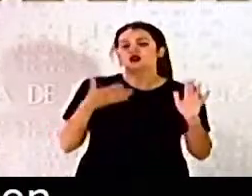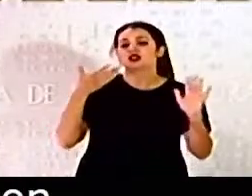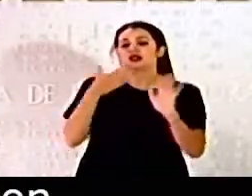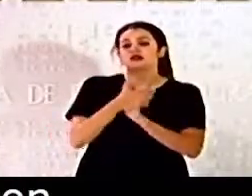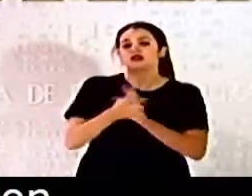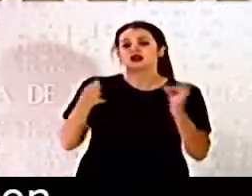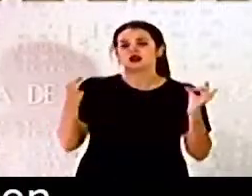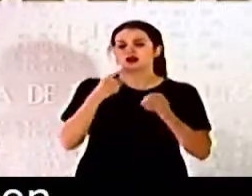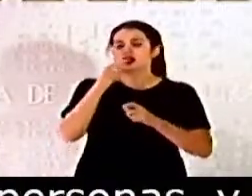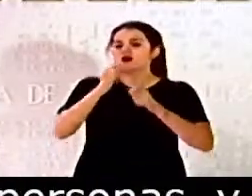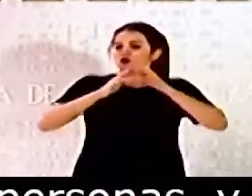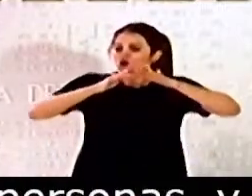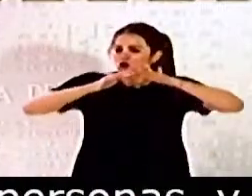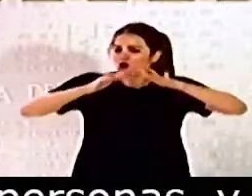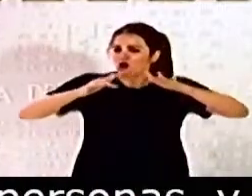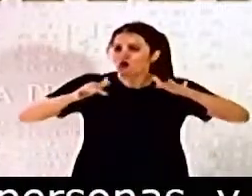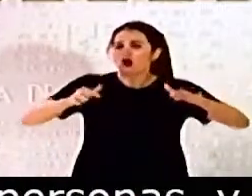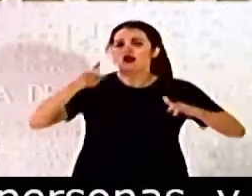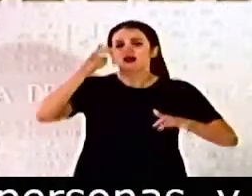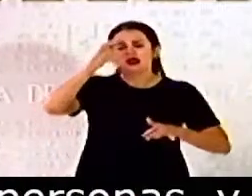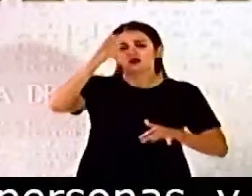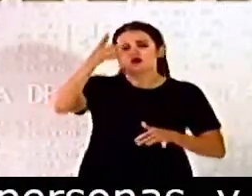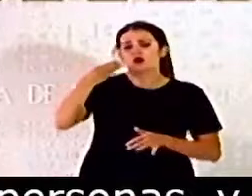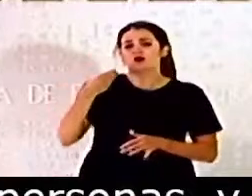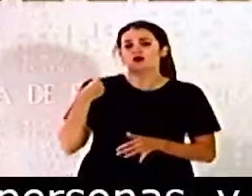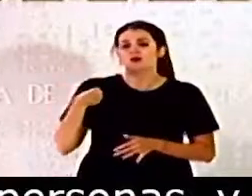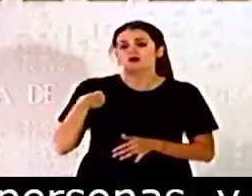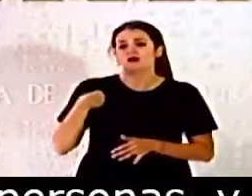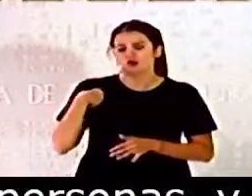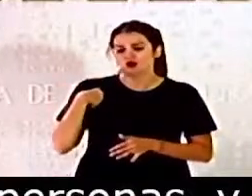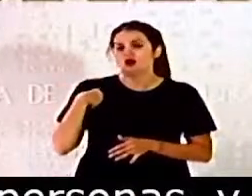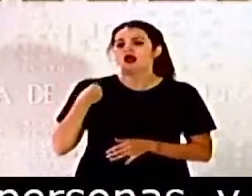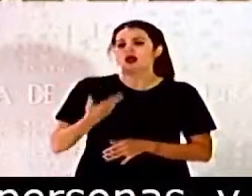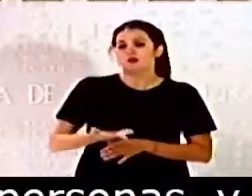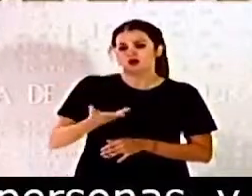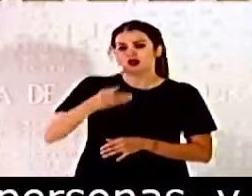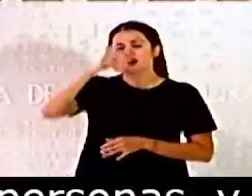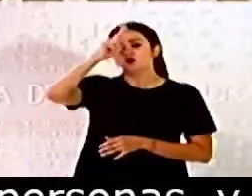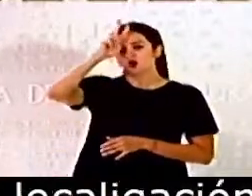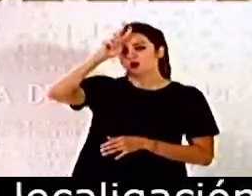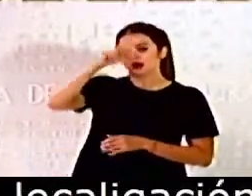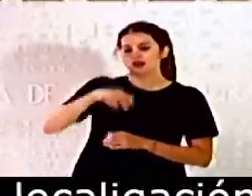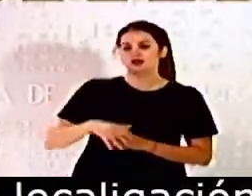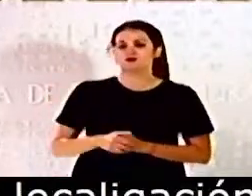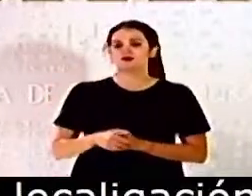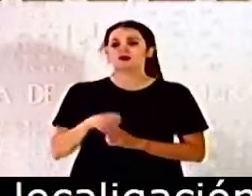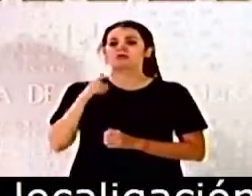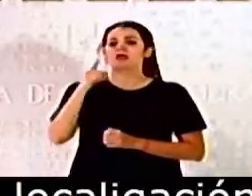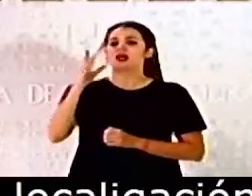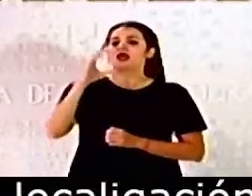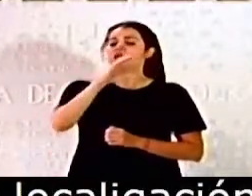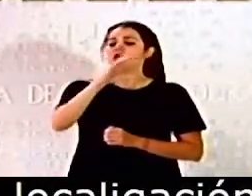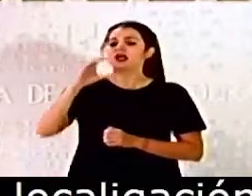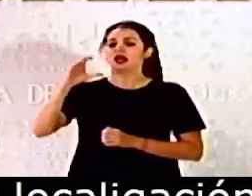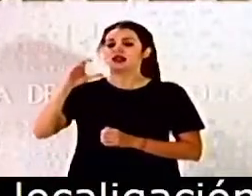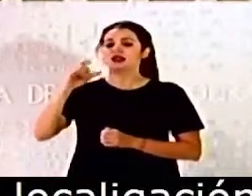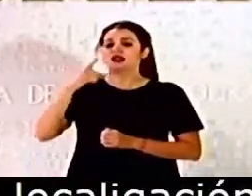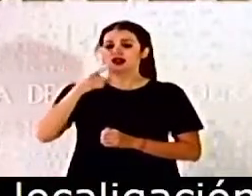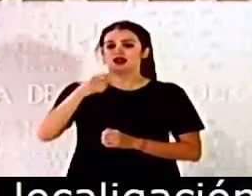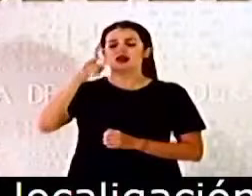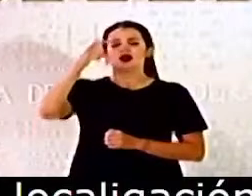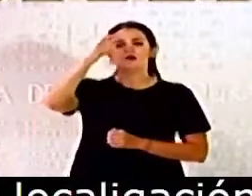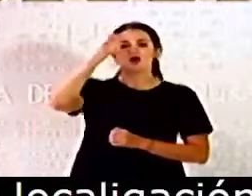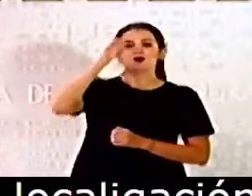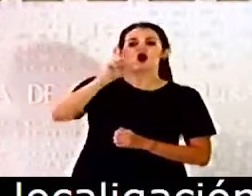propagación por la localidad de Villanueva del Fresno sea importante. Provincia de Cáceres, el municipio de Losar